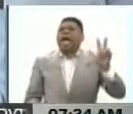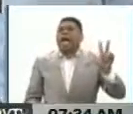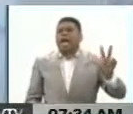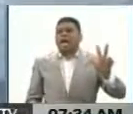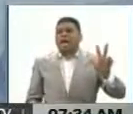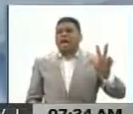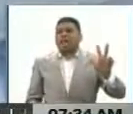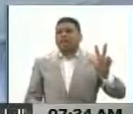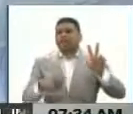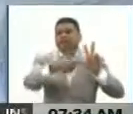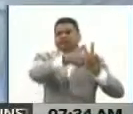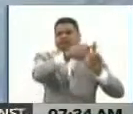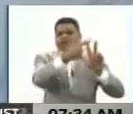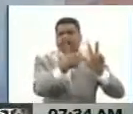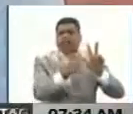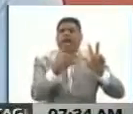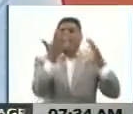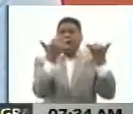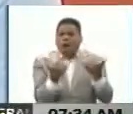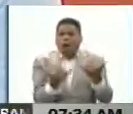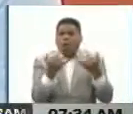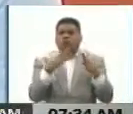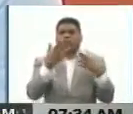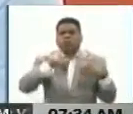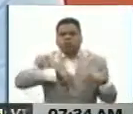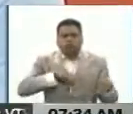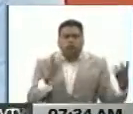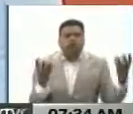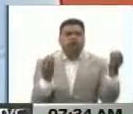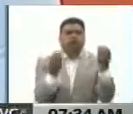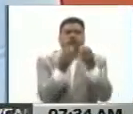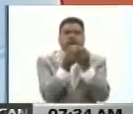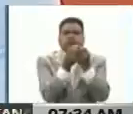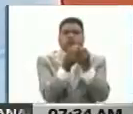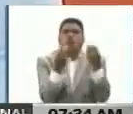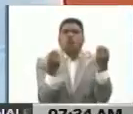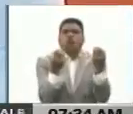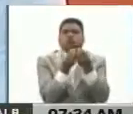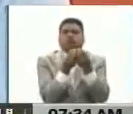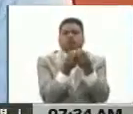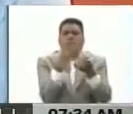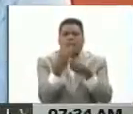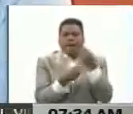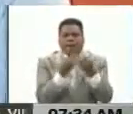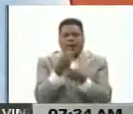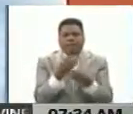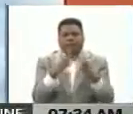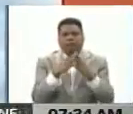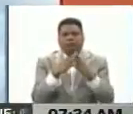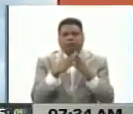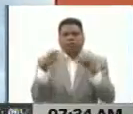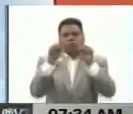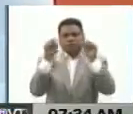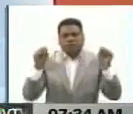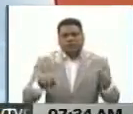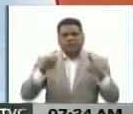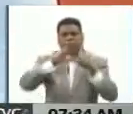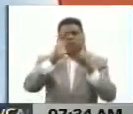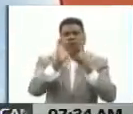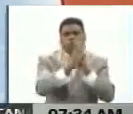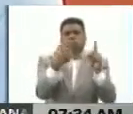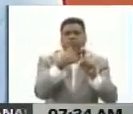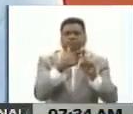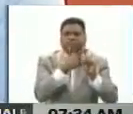orquestar. Es lograr una orquestación para que todo lo que corresponde al sistema de las culturas populares llegue directamente a